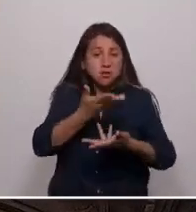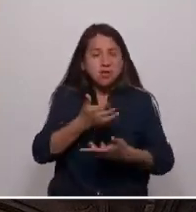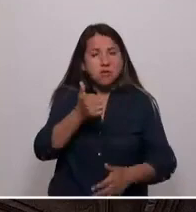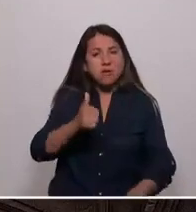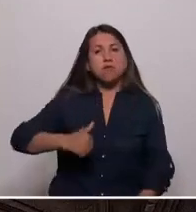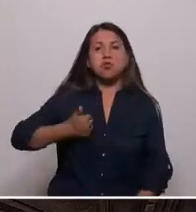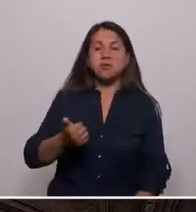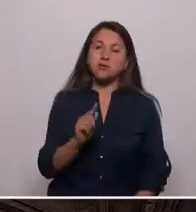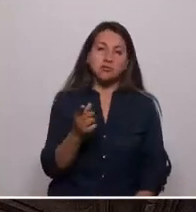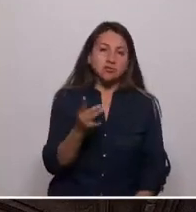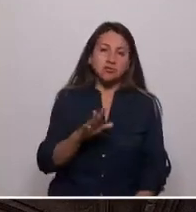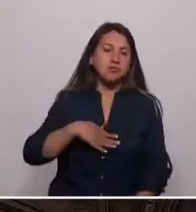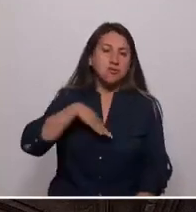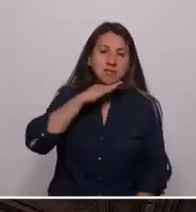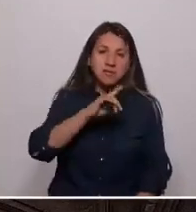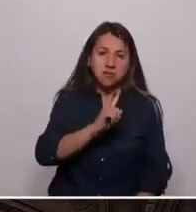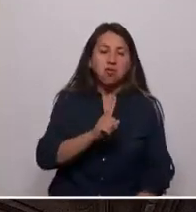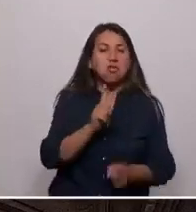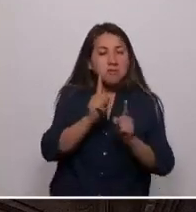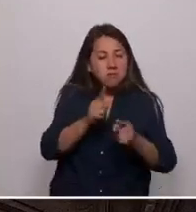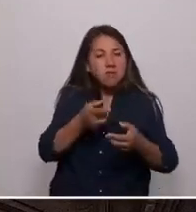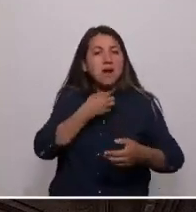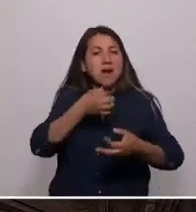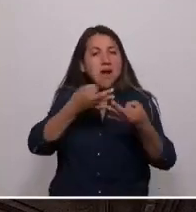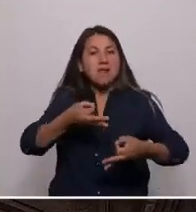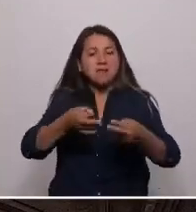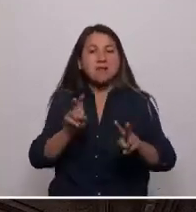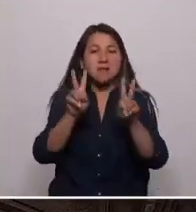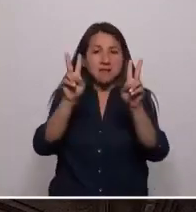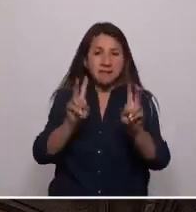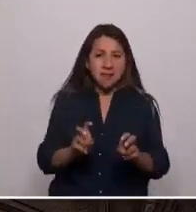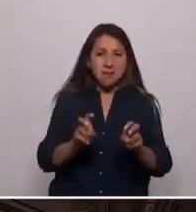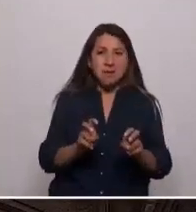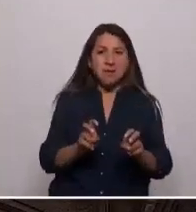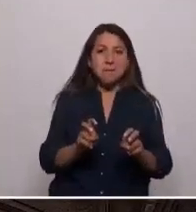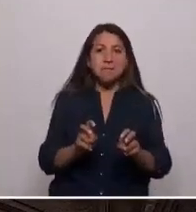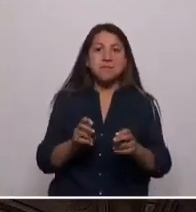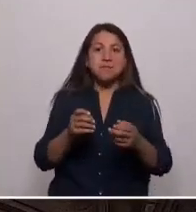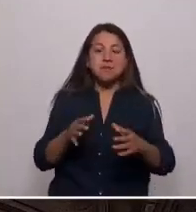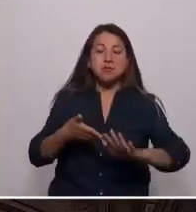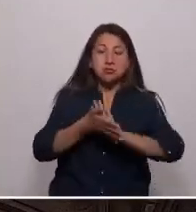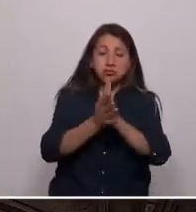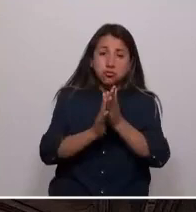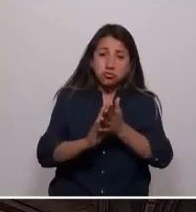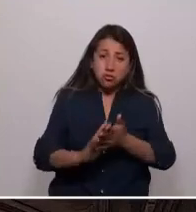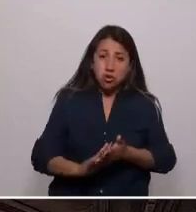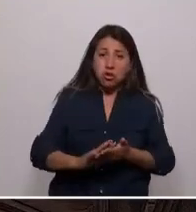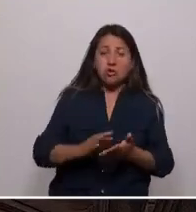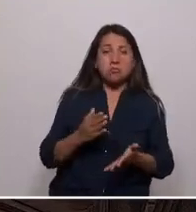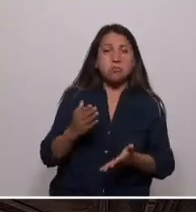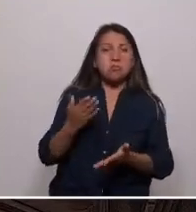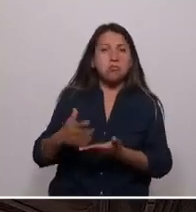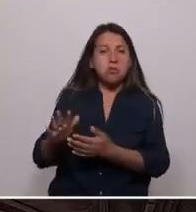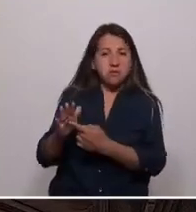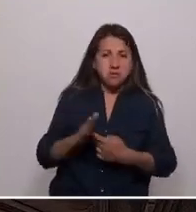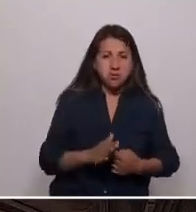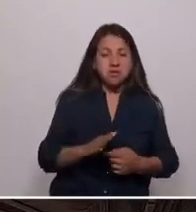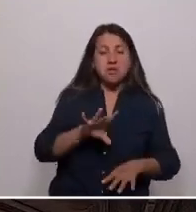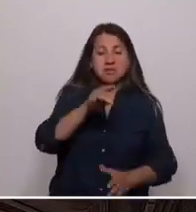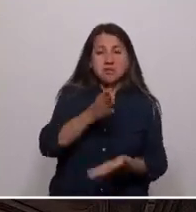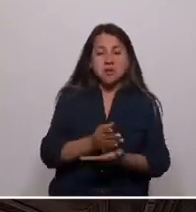intenciones. Debemos concretar garantías en el ámbito de la restitución territorial, el respeto al derecho de tomar decisiones